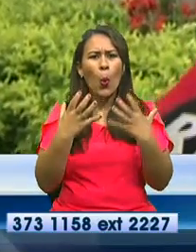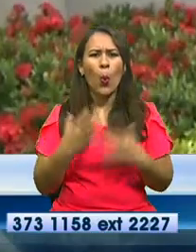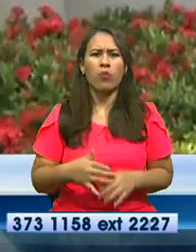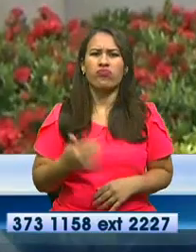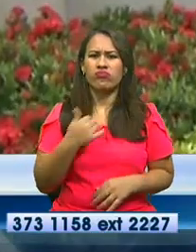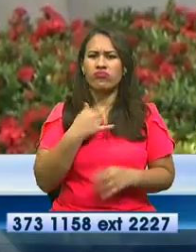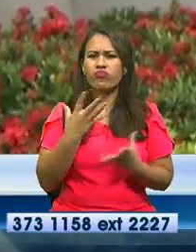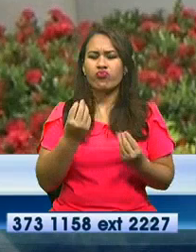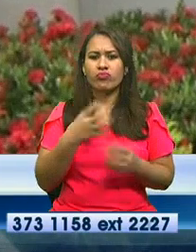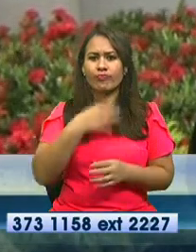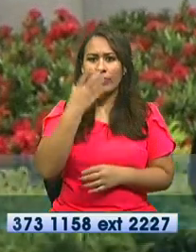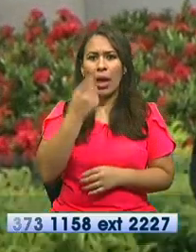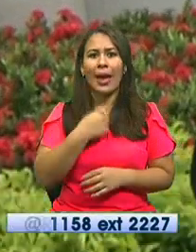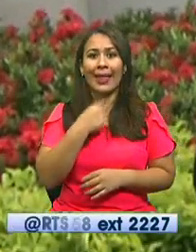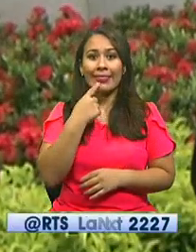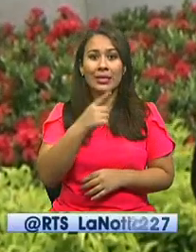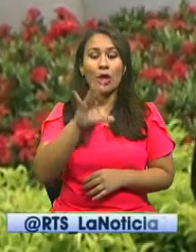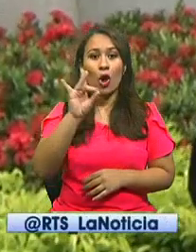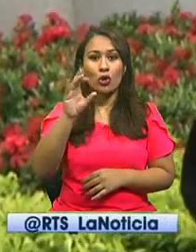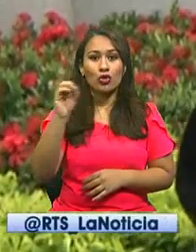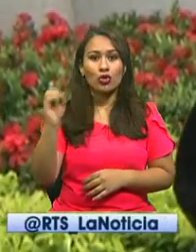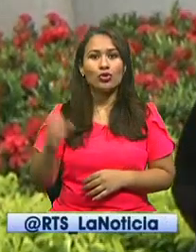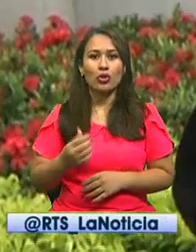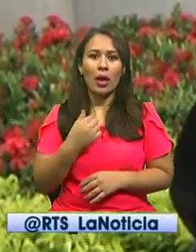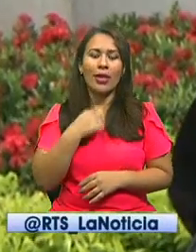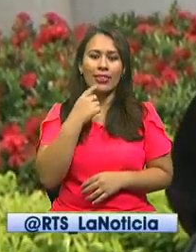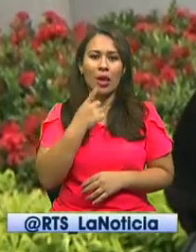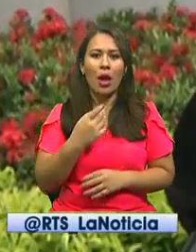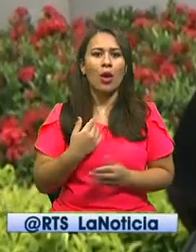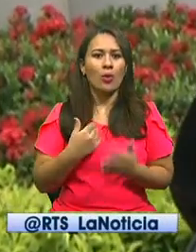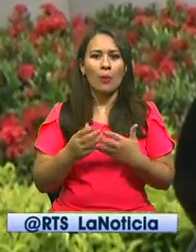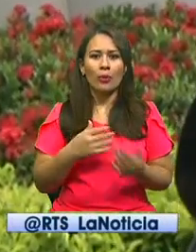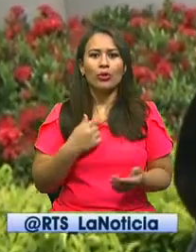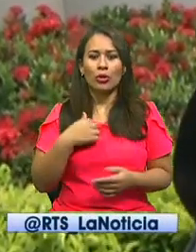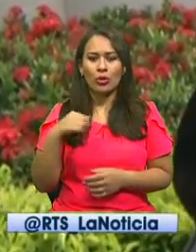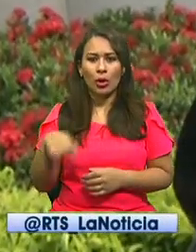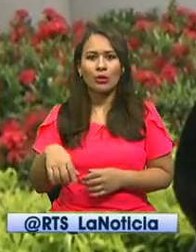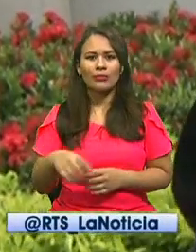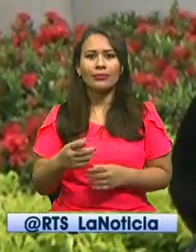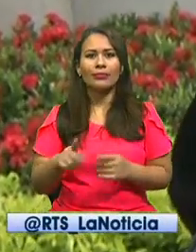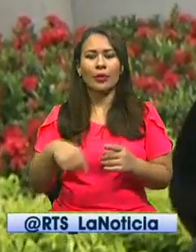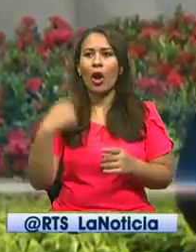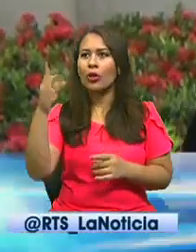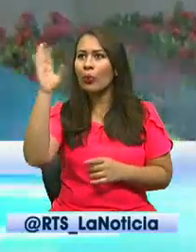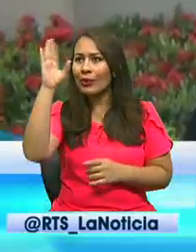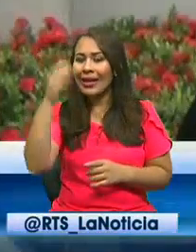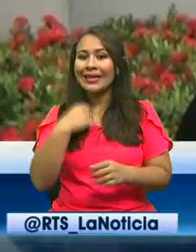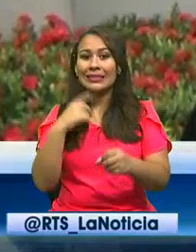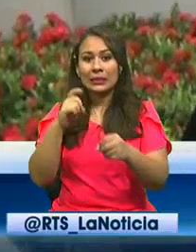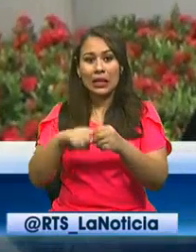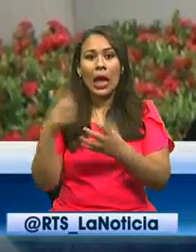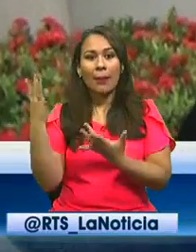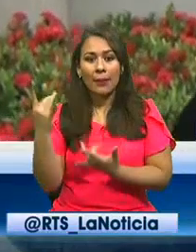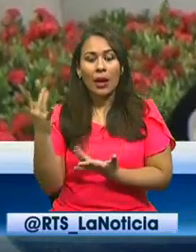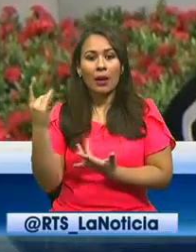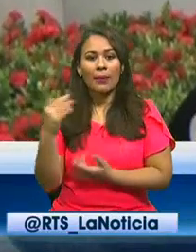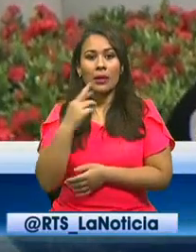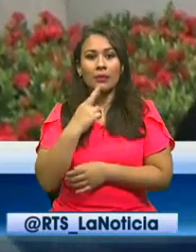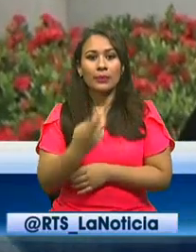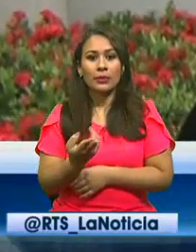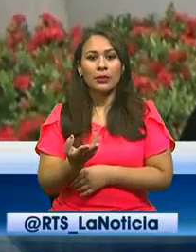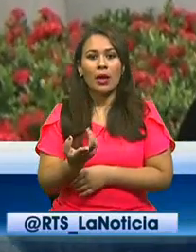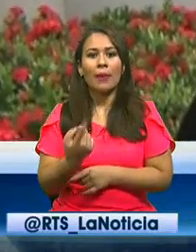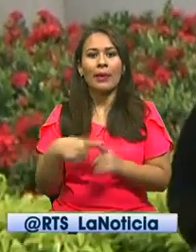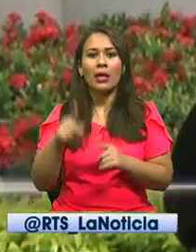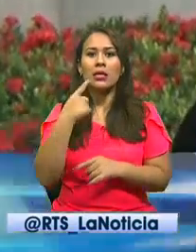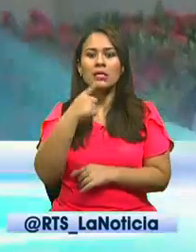con esto. Tenía que ser el mínimo 800. Y dije, bueno, ya con eso sí me alcanza. Postulé y todo, esperé las respuestas, pero me dice